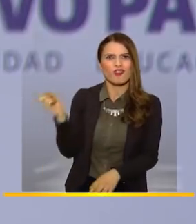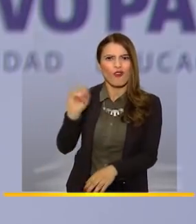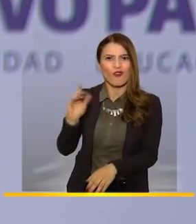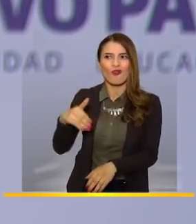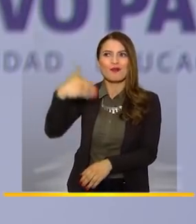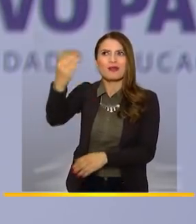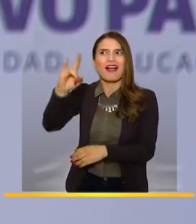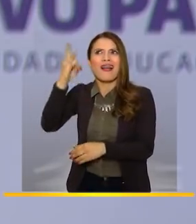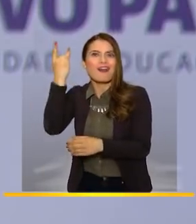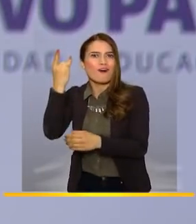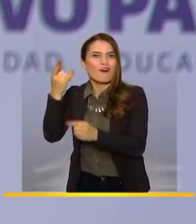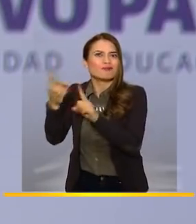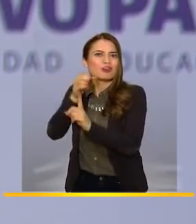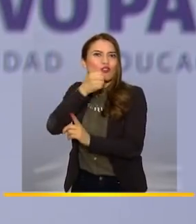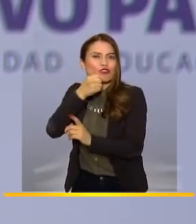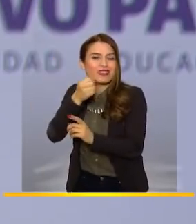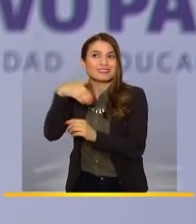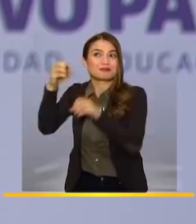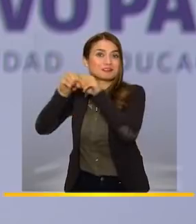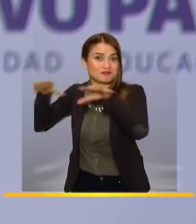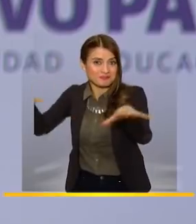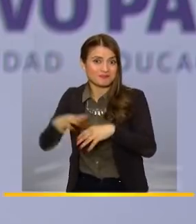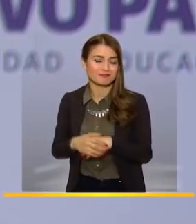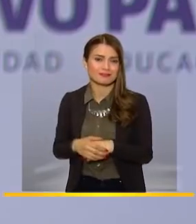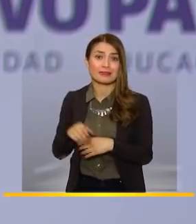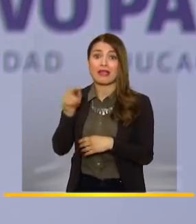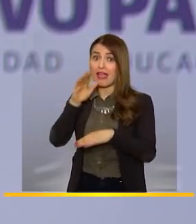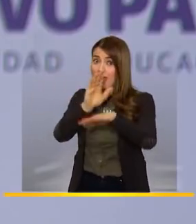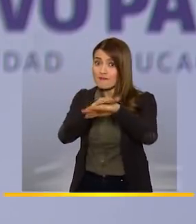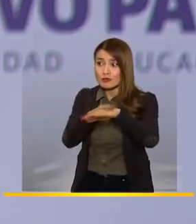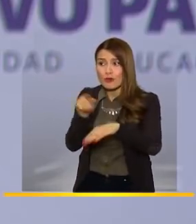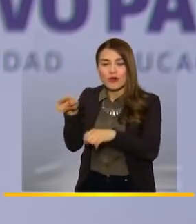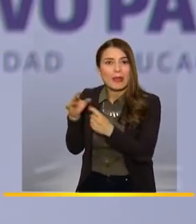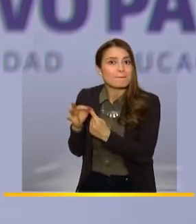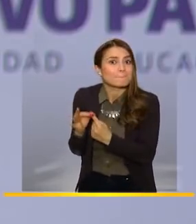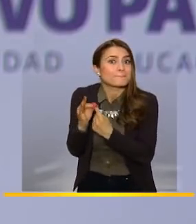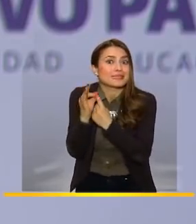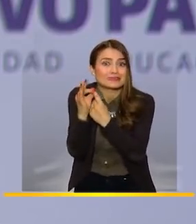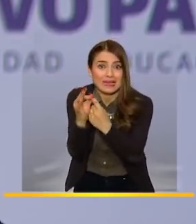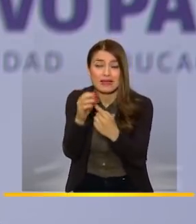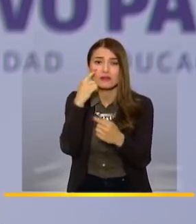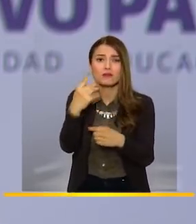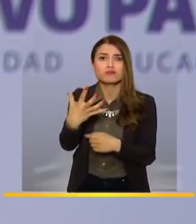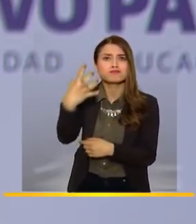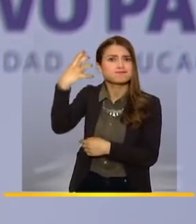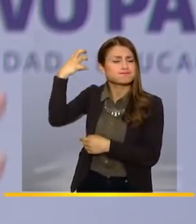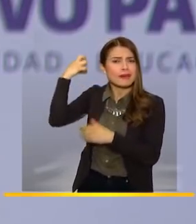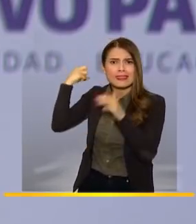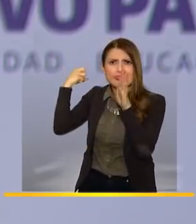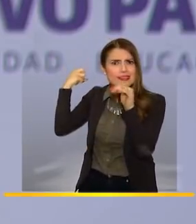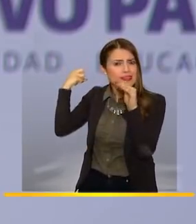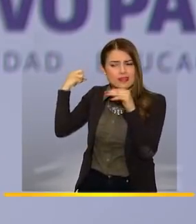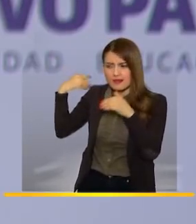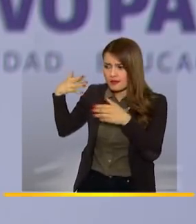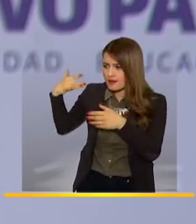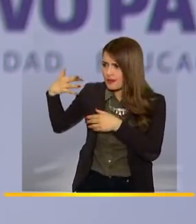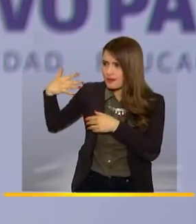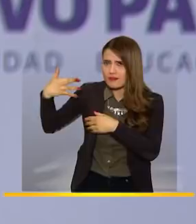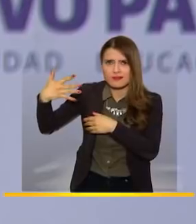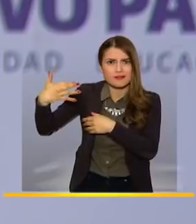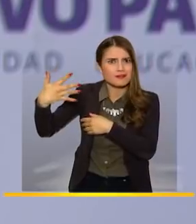la más importante expedición científica de todos los tiempos